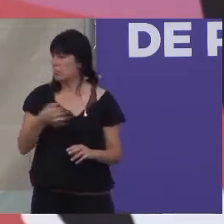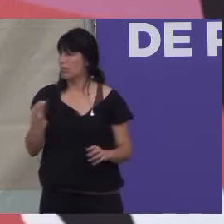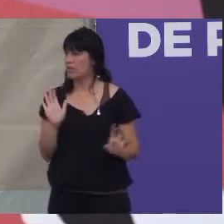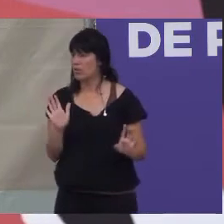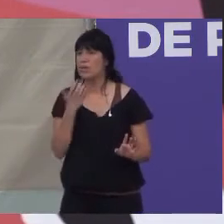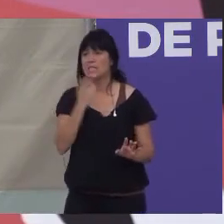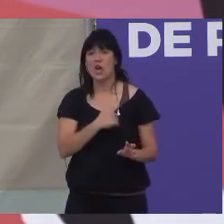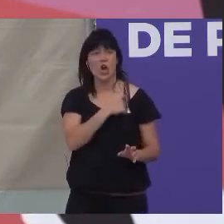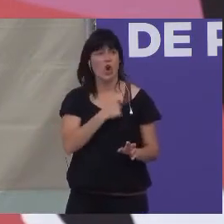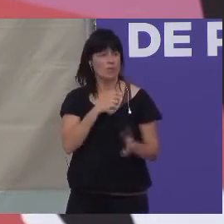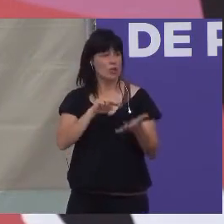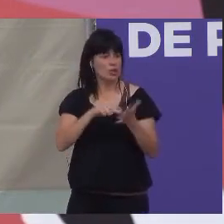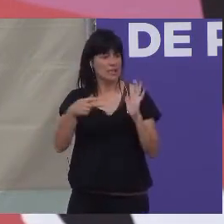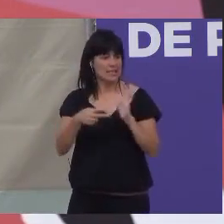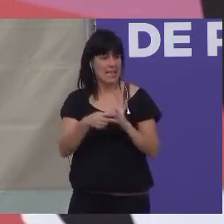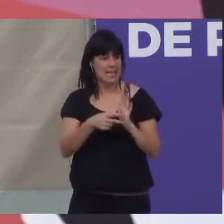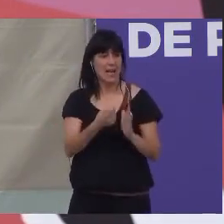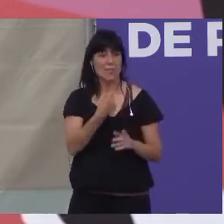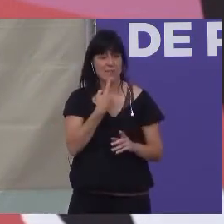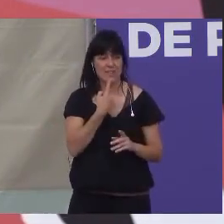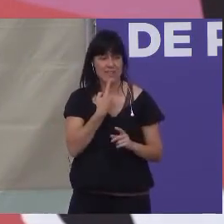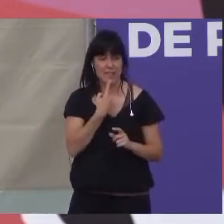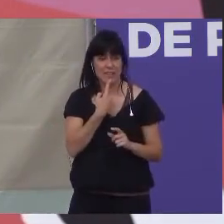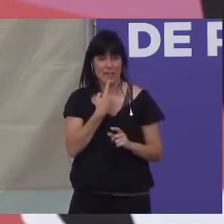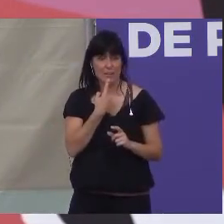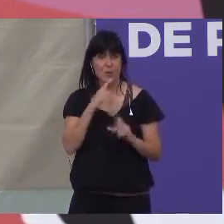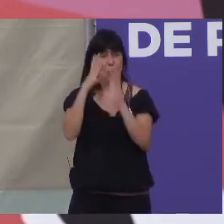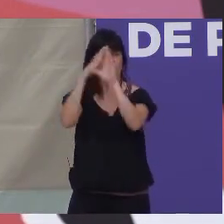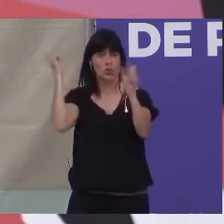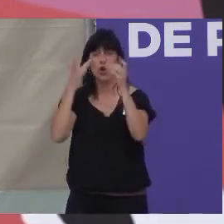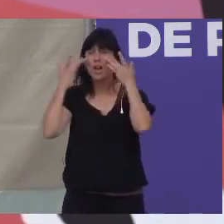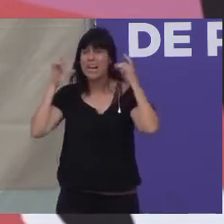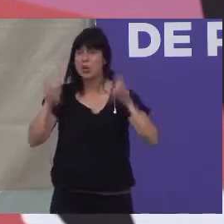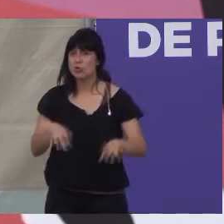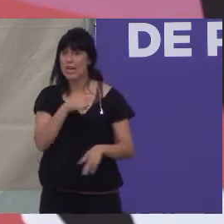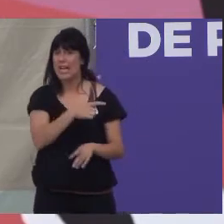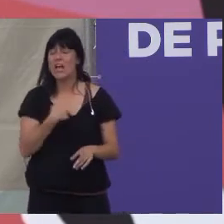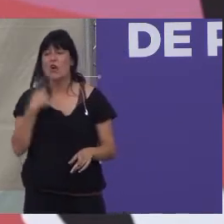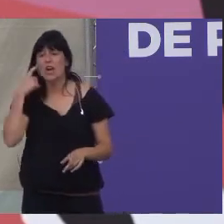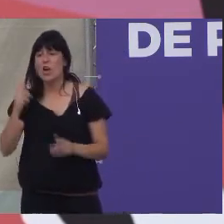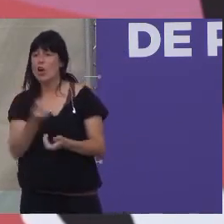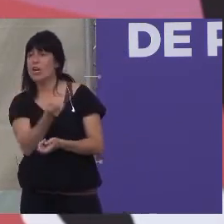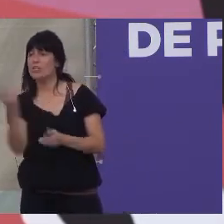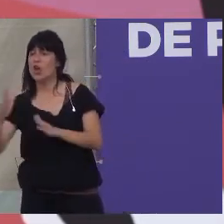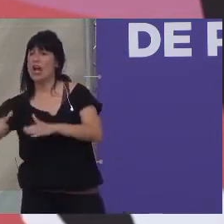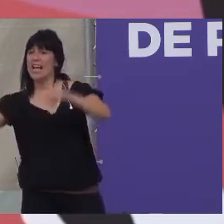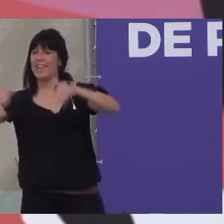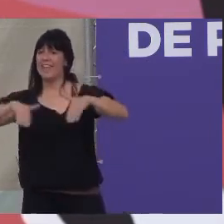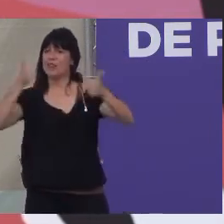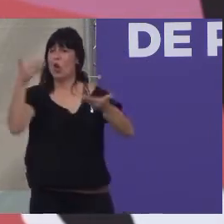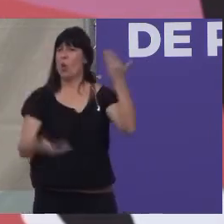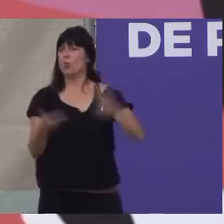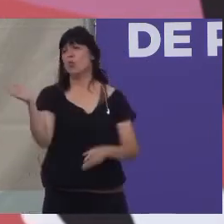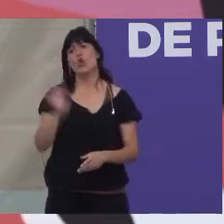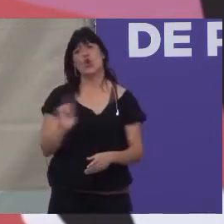la comisión técnica ha dicho que rompe el protocolo de neutralidad, no me parece justo para las otras candidaturas. Y yo